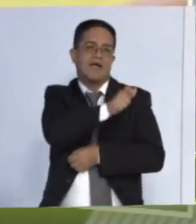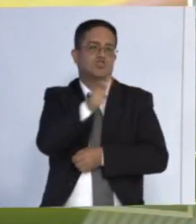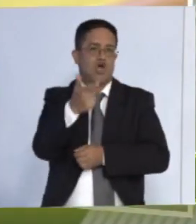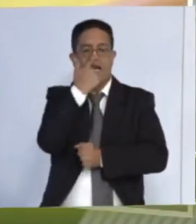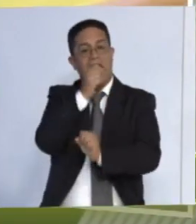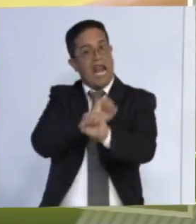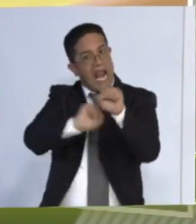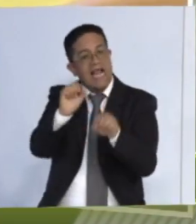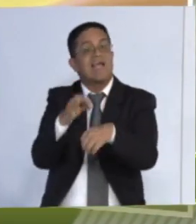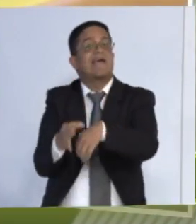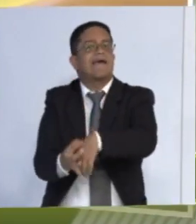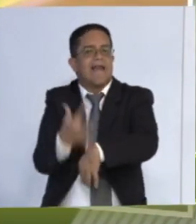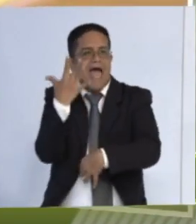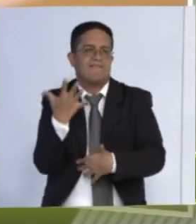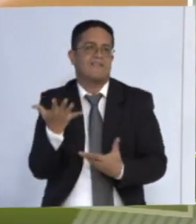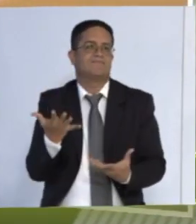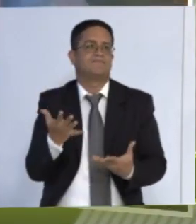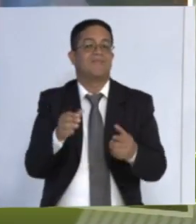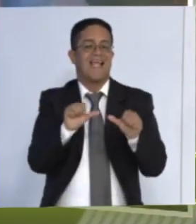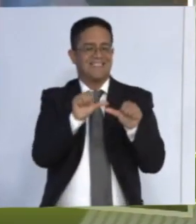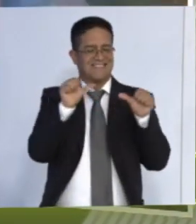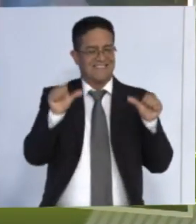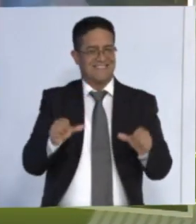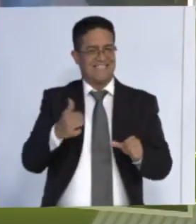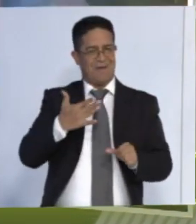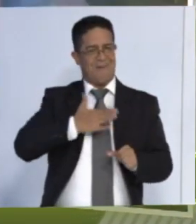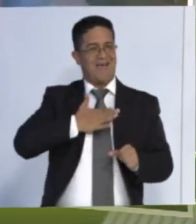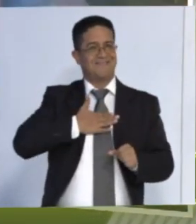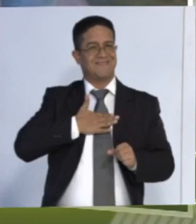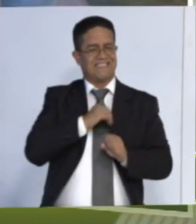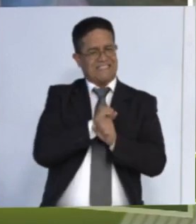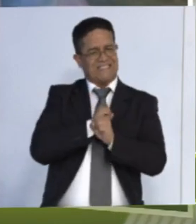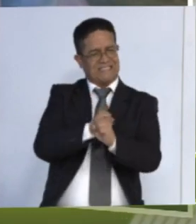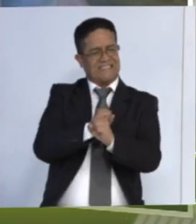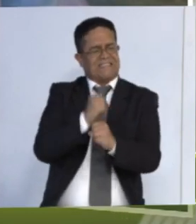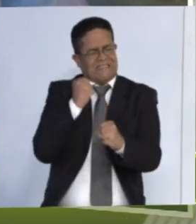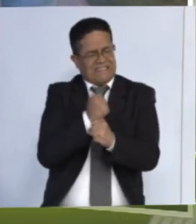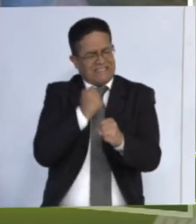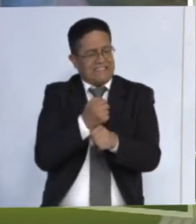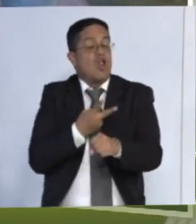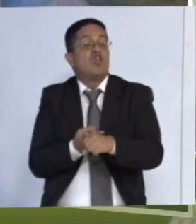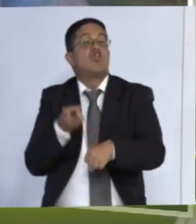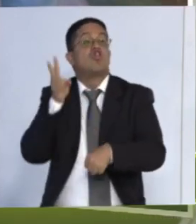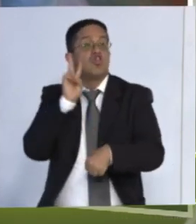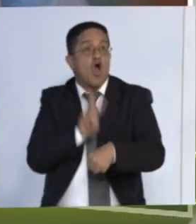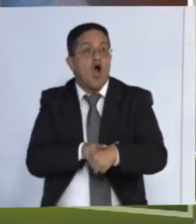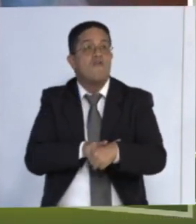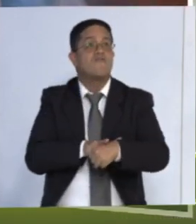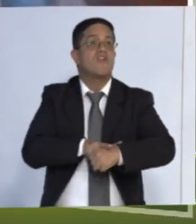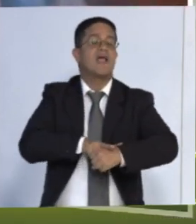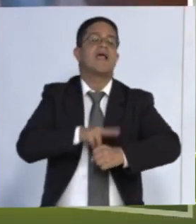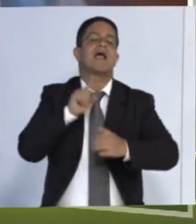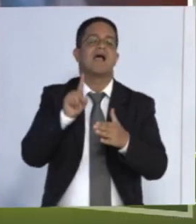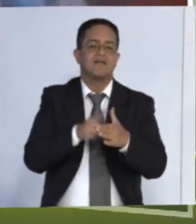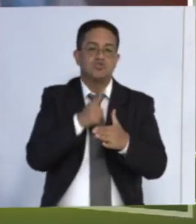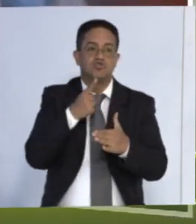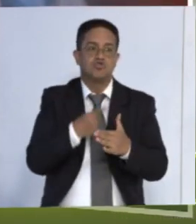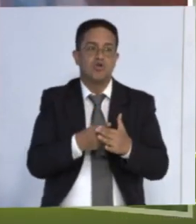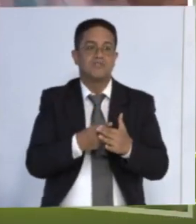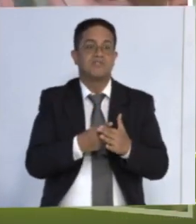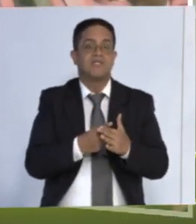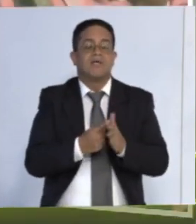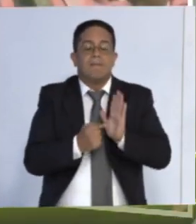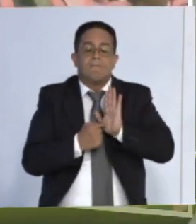todas las estructuras, incluyendo el sistema inmunológico, lo puso a trabajar exageradamente y por eso es que pues comienzan a presentarse estas alergias